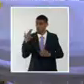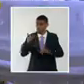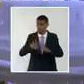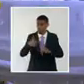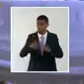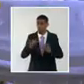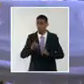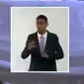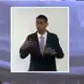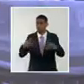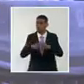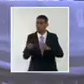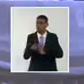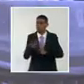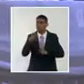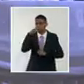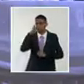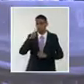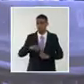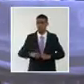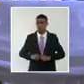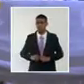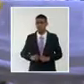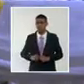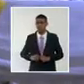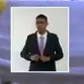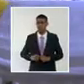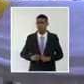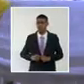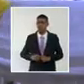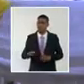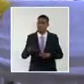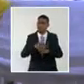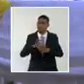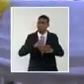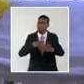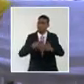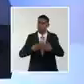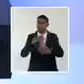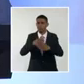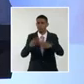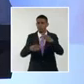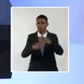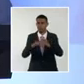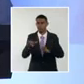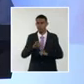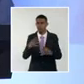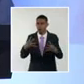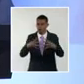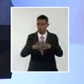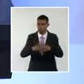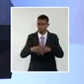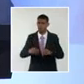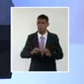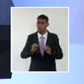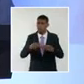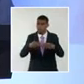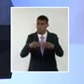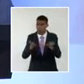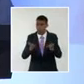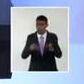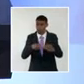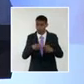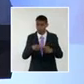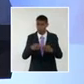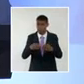las empresas constructoras Hoa Vinh y Dinbai Construcciones S.A. Al dejar inaugurado el foro de